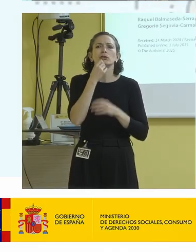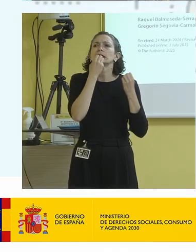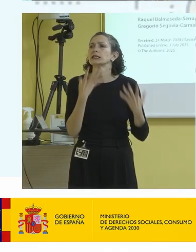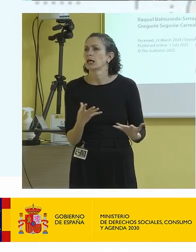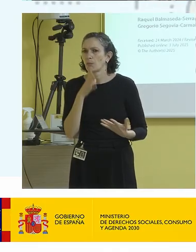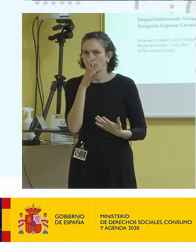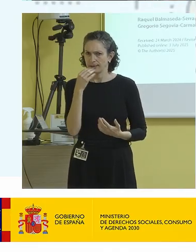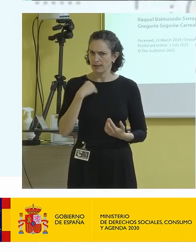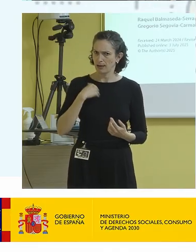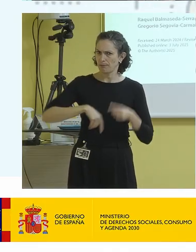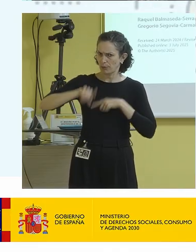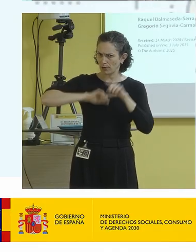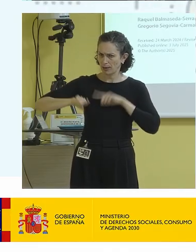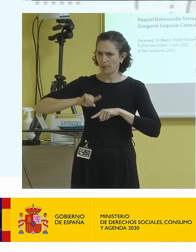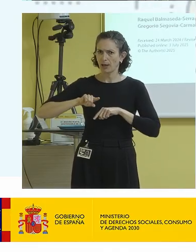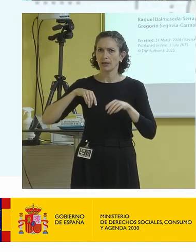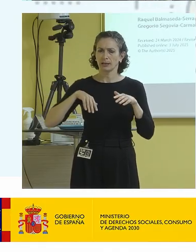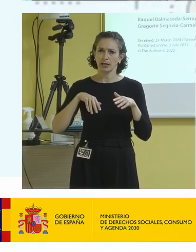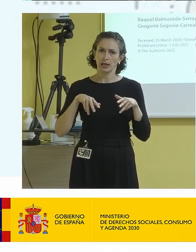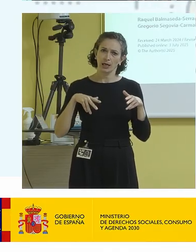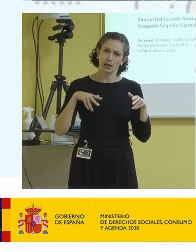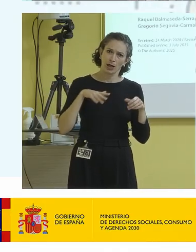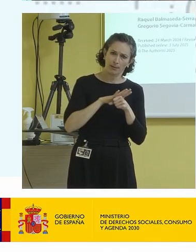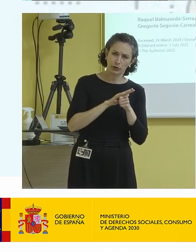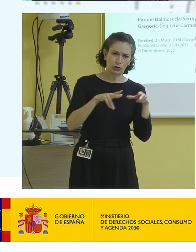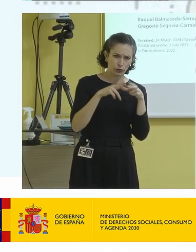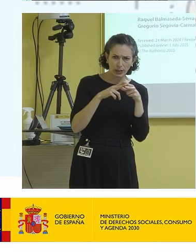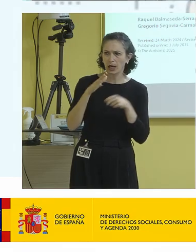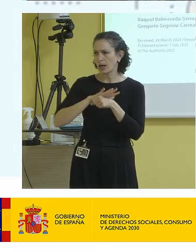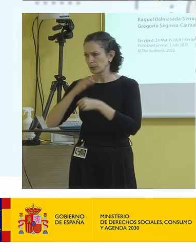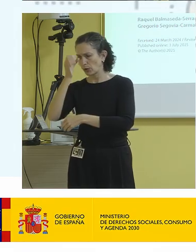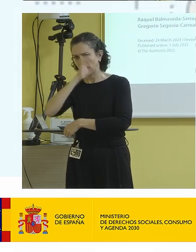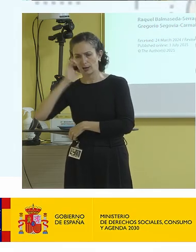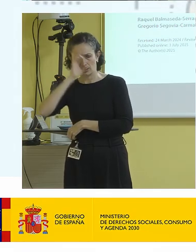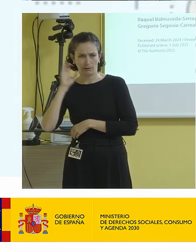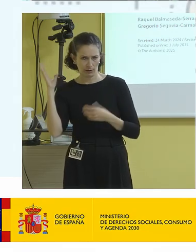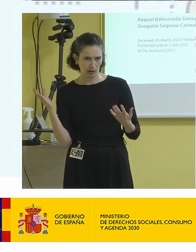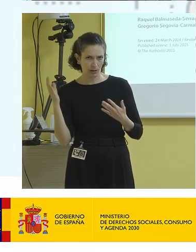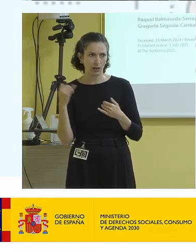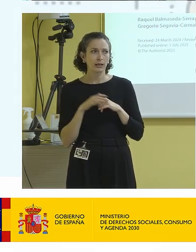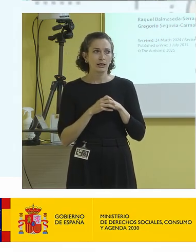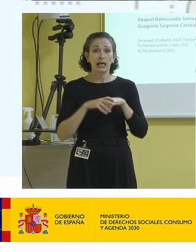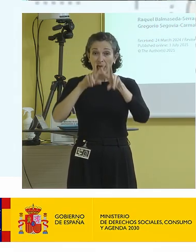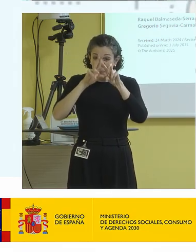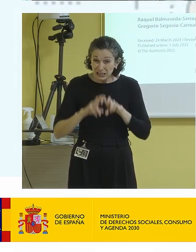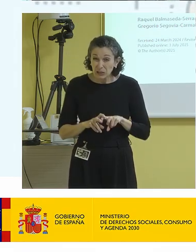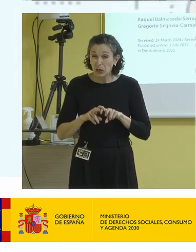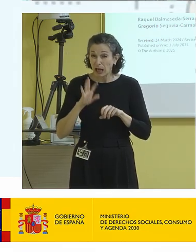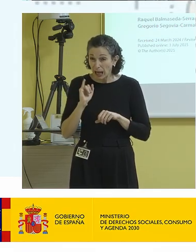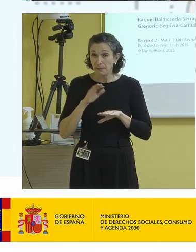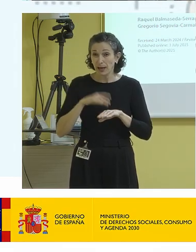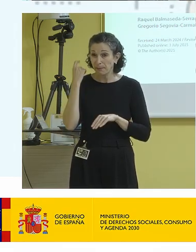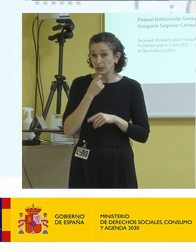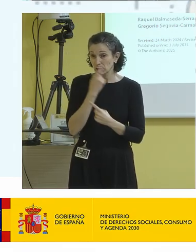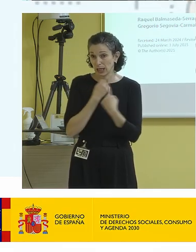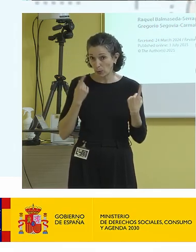problema ya a raíz social también, a raíz científica. ¿Hay líneas de investigación consistentes para desmontar ciertos mitos o